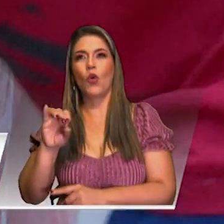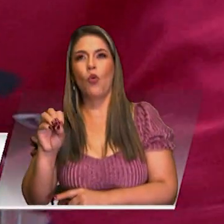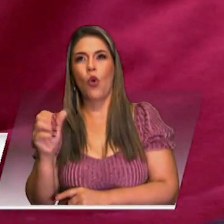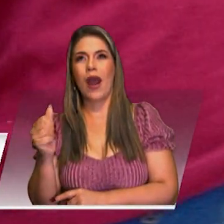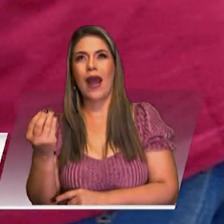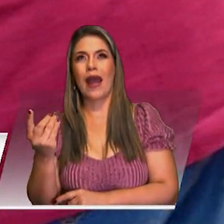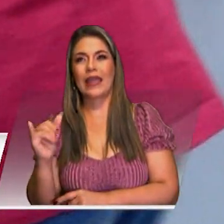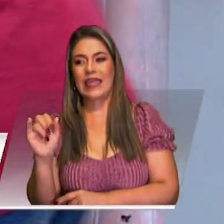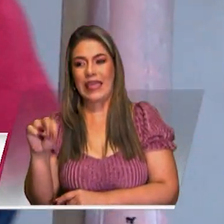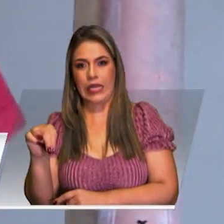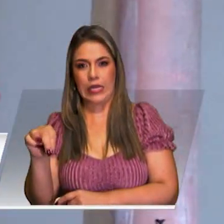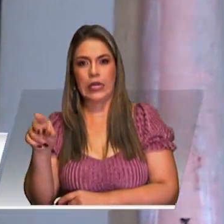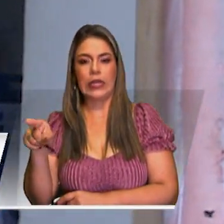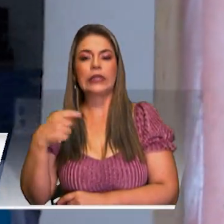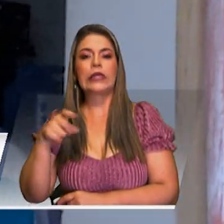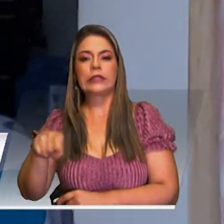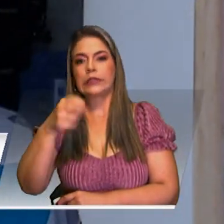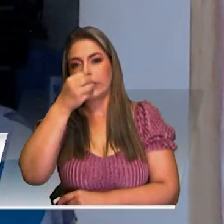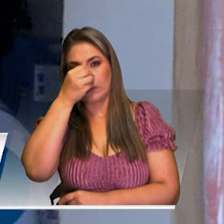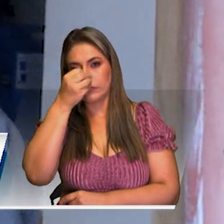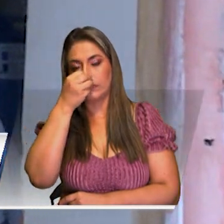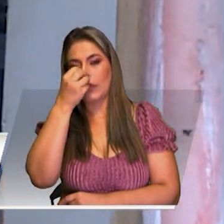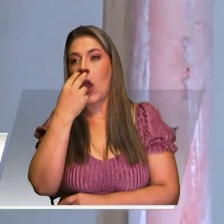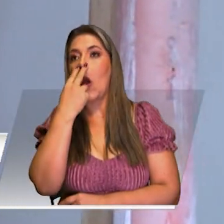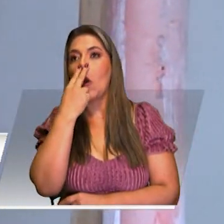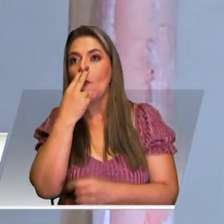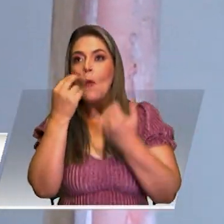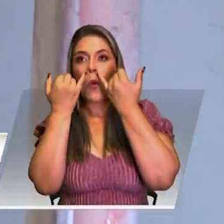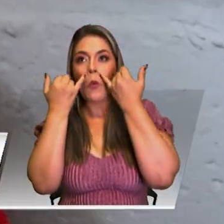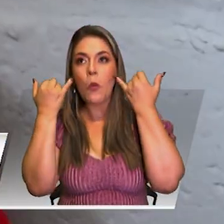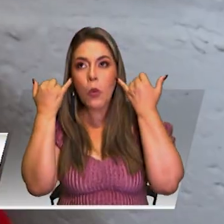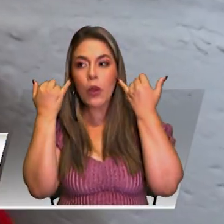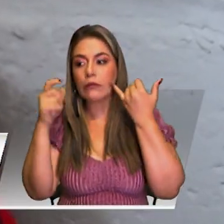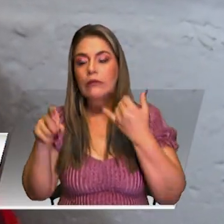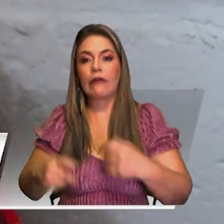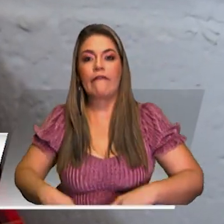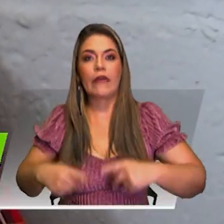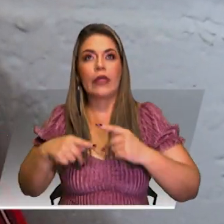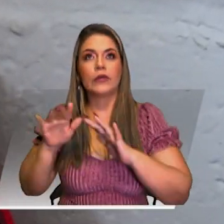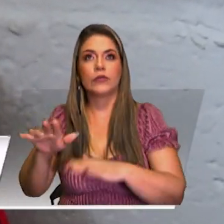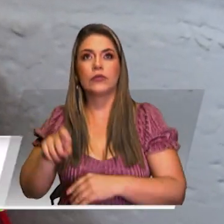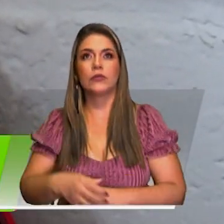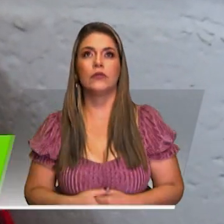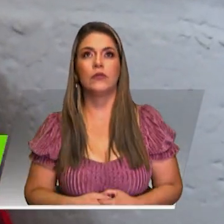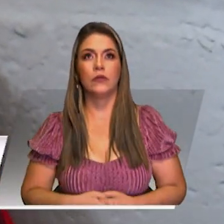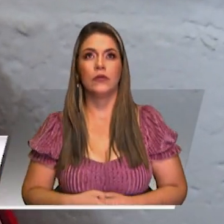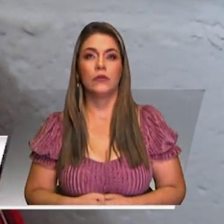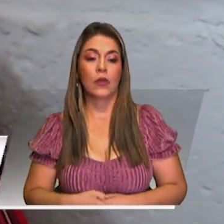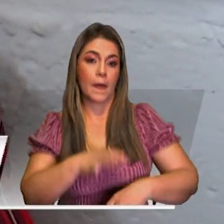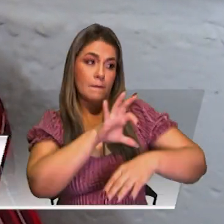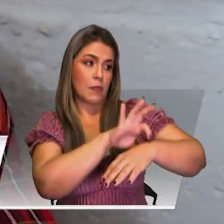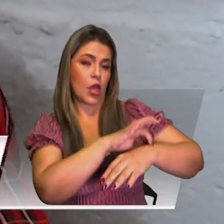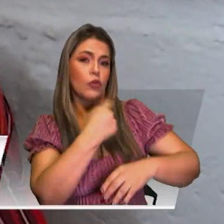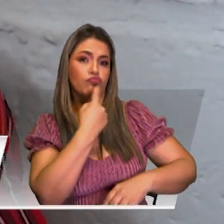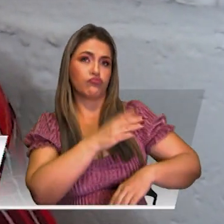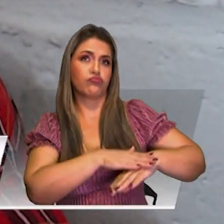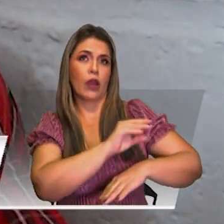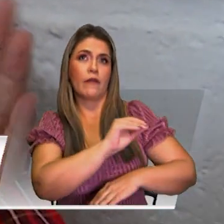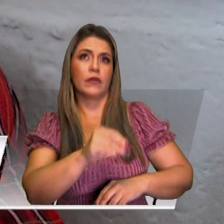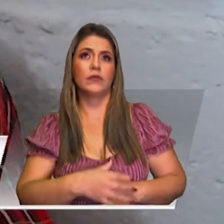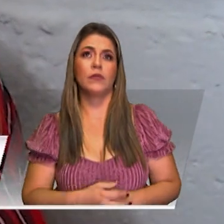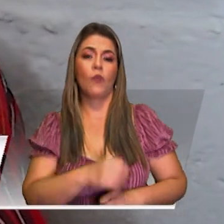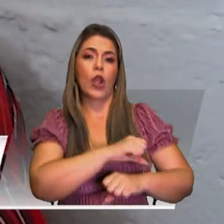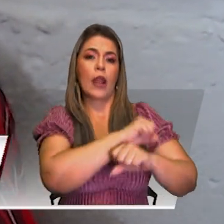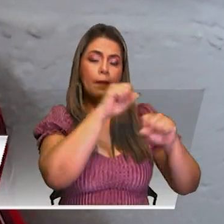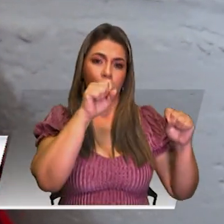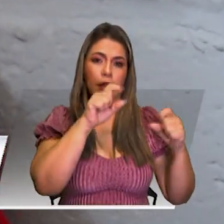también necesitado de las unidades de oxígeno necesarias para su vida. Según me ha dicho el médico, la mañana, 4 o 5 horas en la tarde y ya